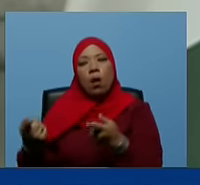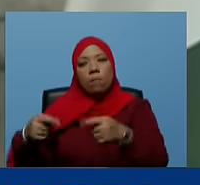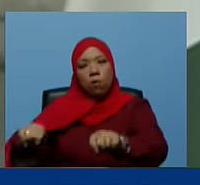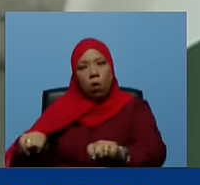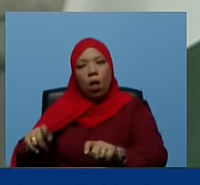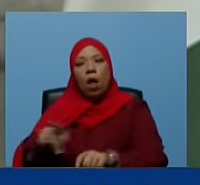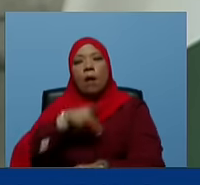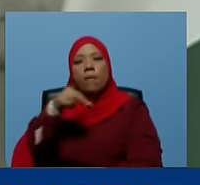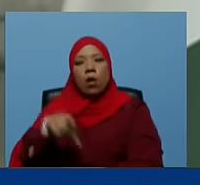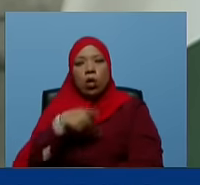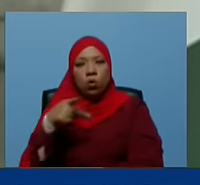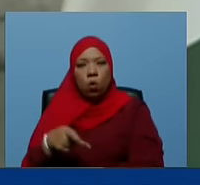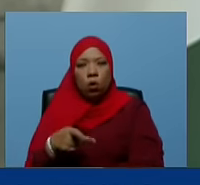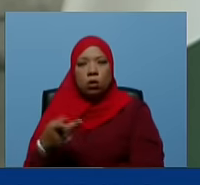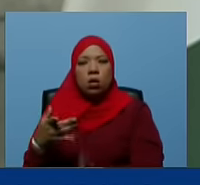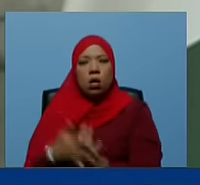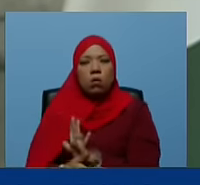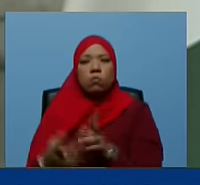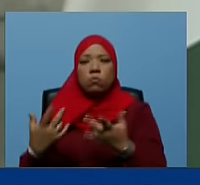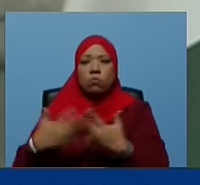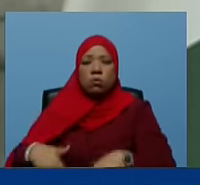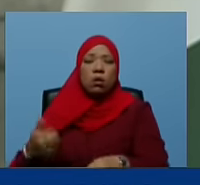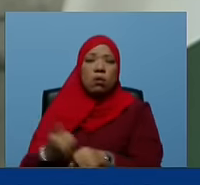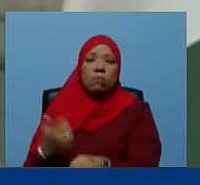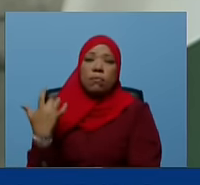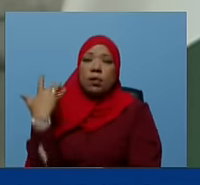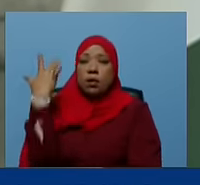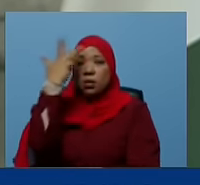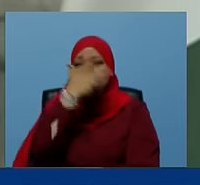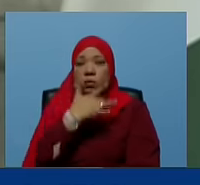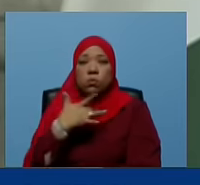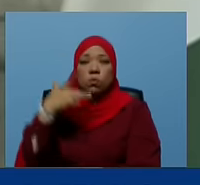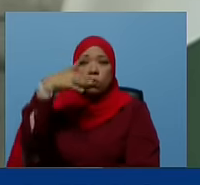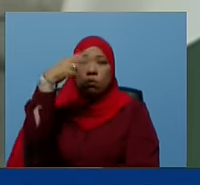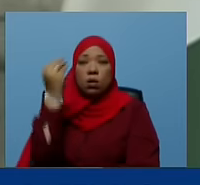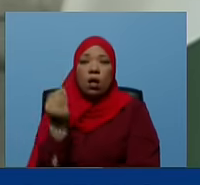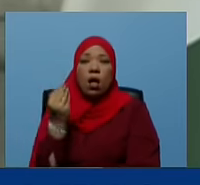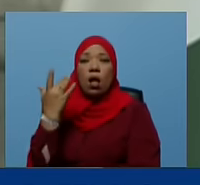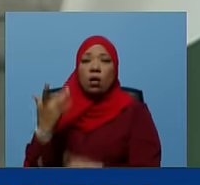petrolero a inversionistas del África o de los BRICS.